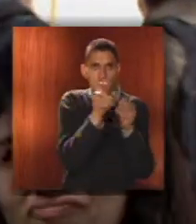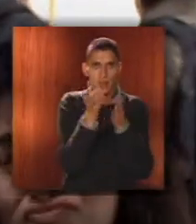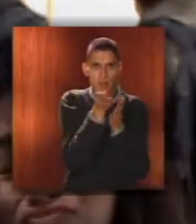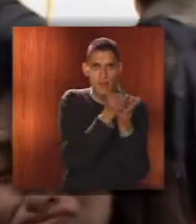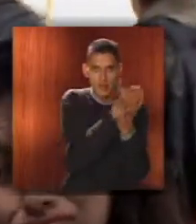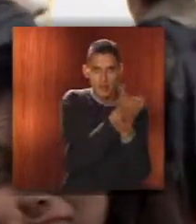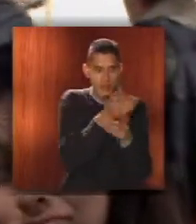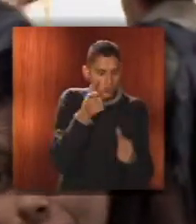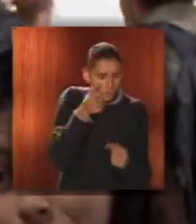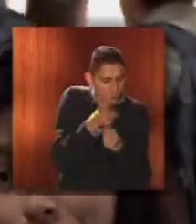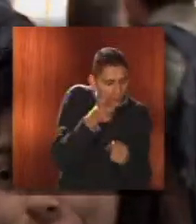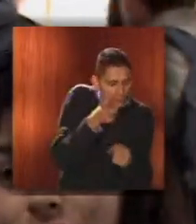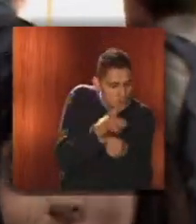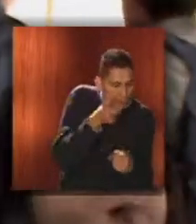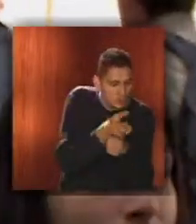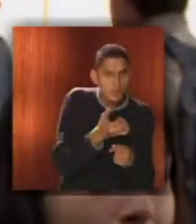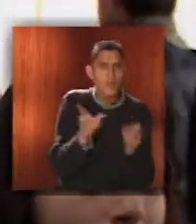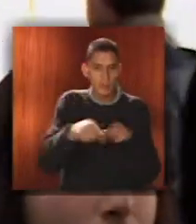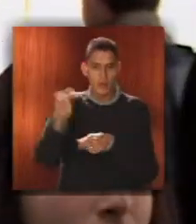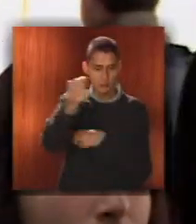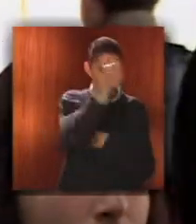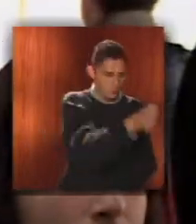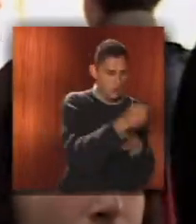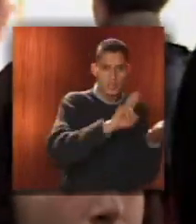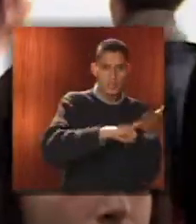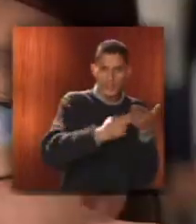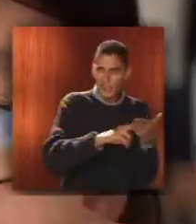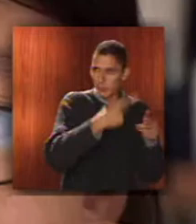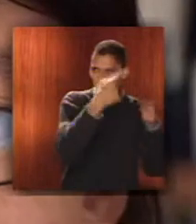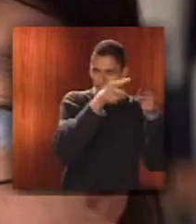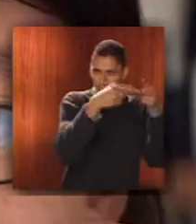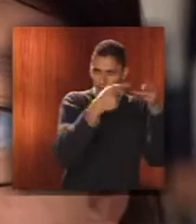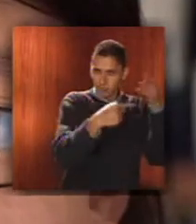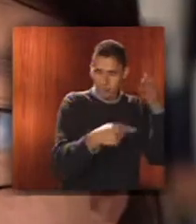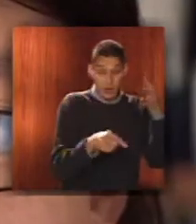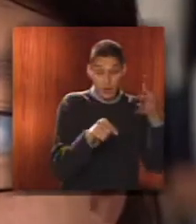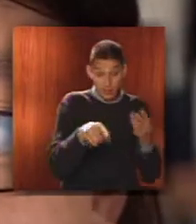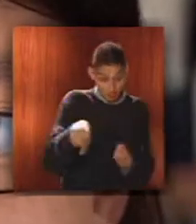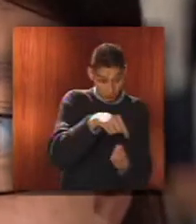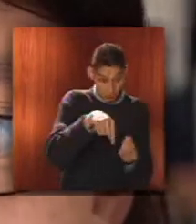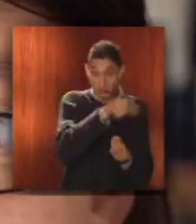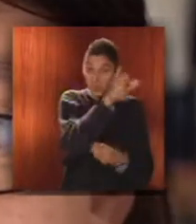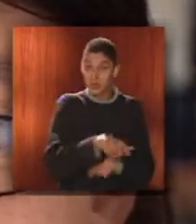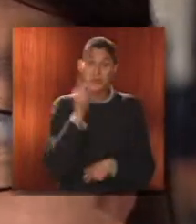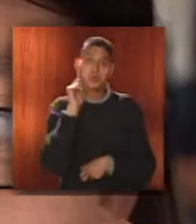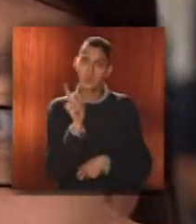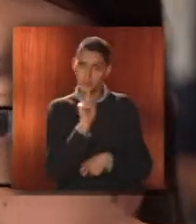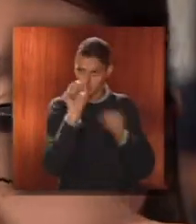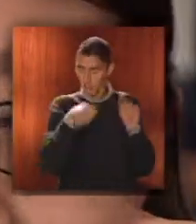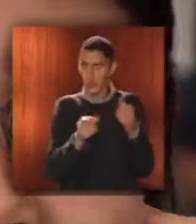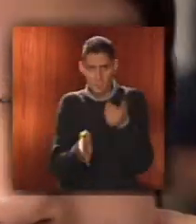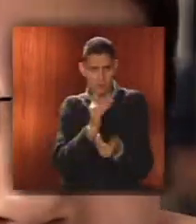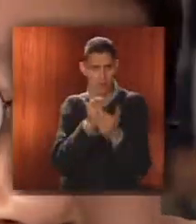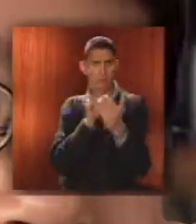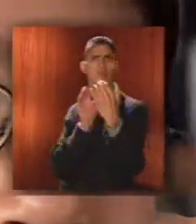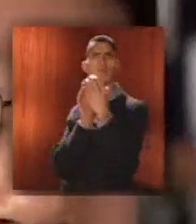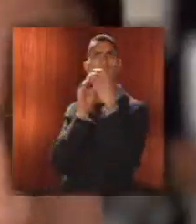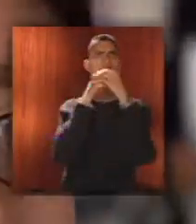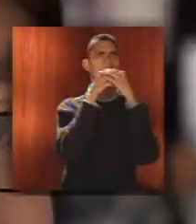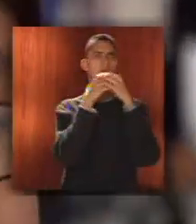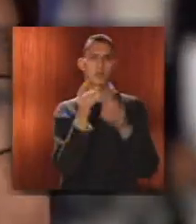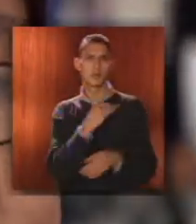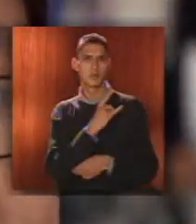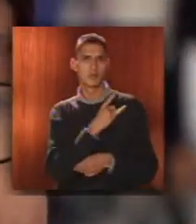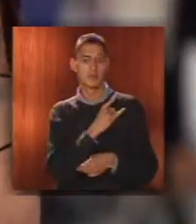vocacional, de seguimiento en las carreras, de tenerles sus intérpretes y demás, son estudiantes que